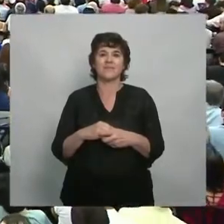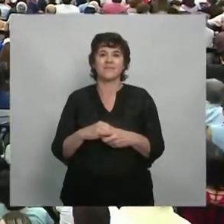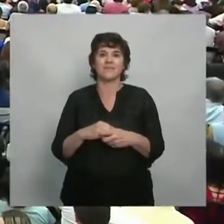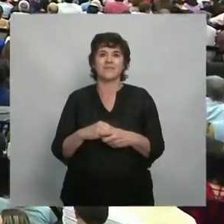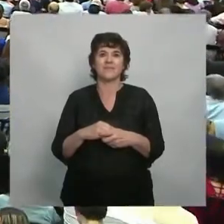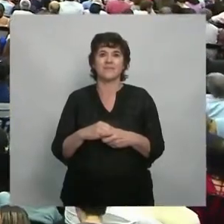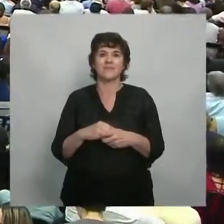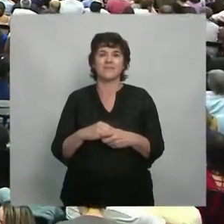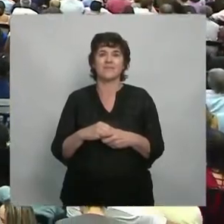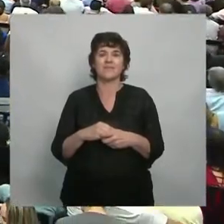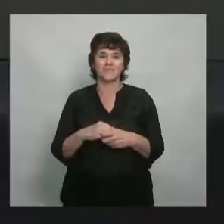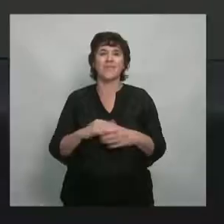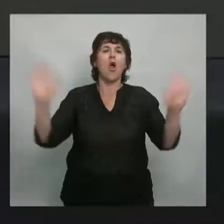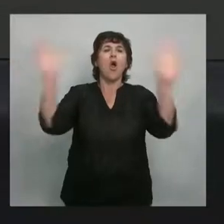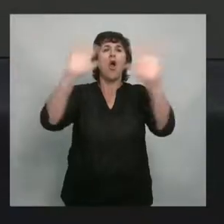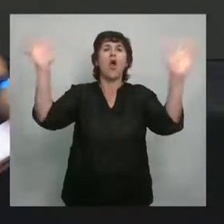Hola, Argentina.